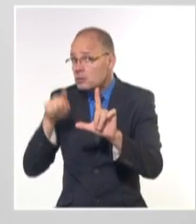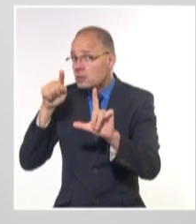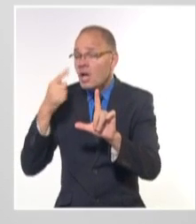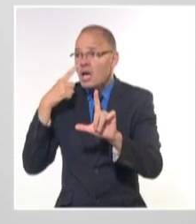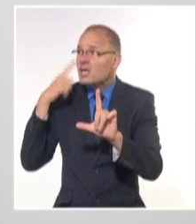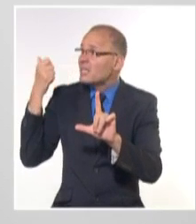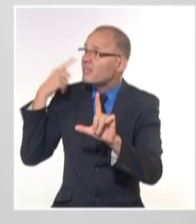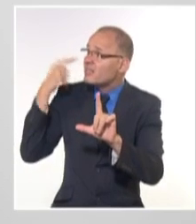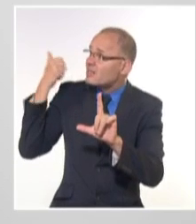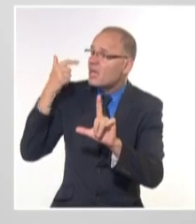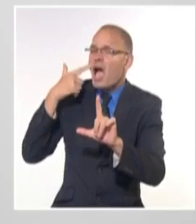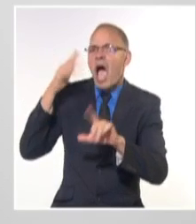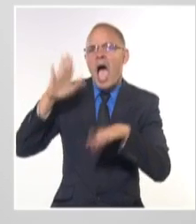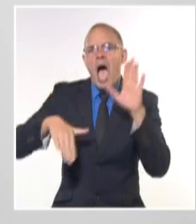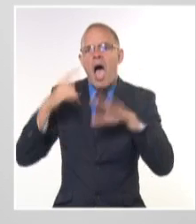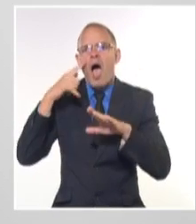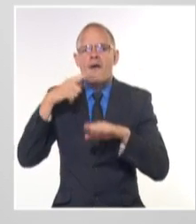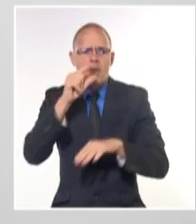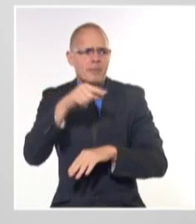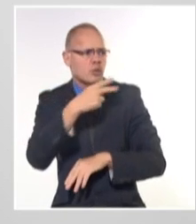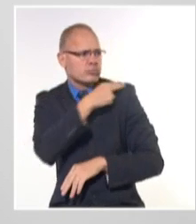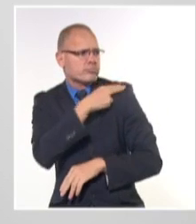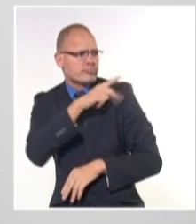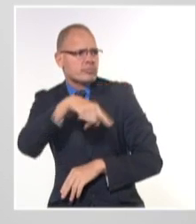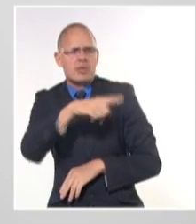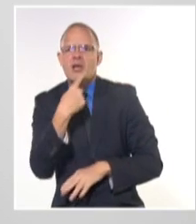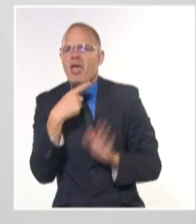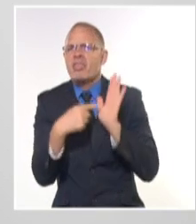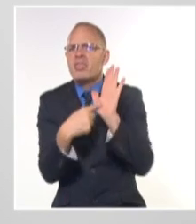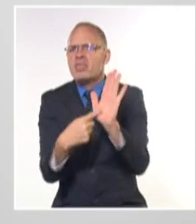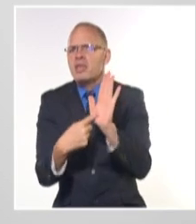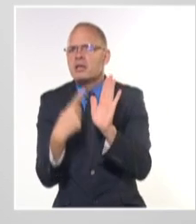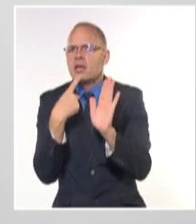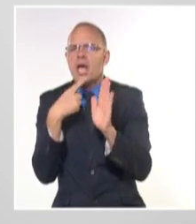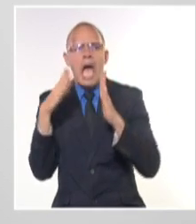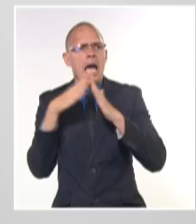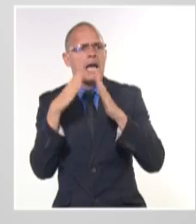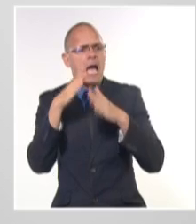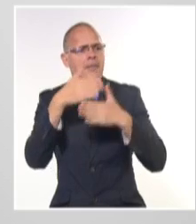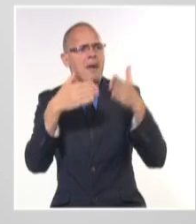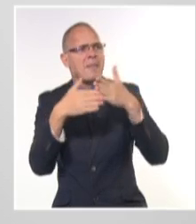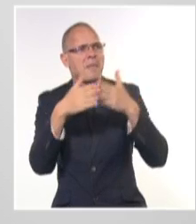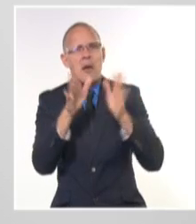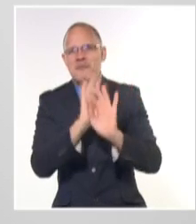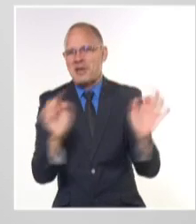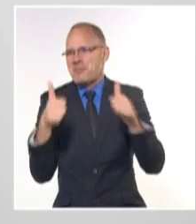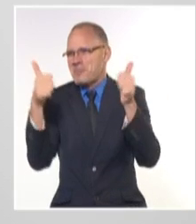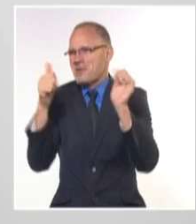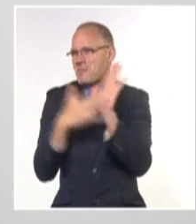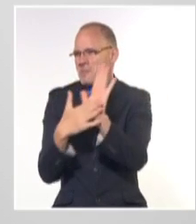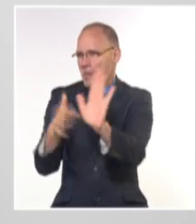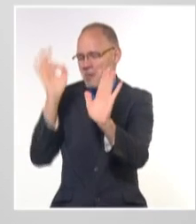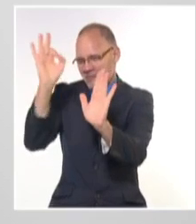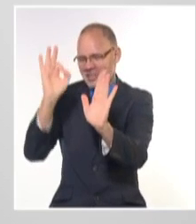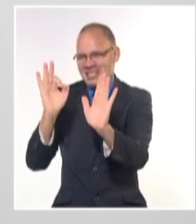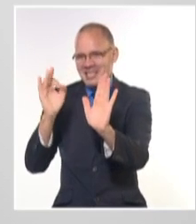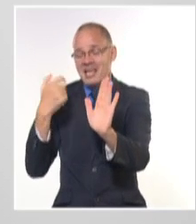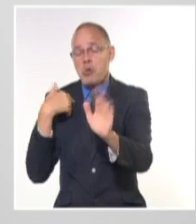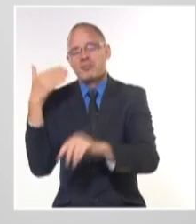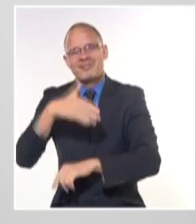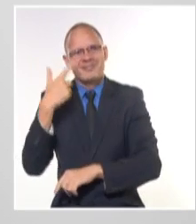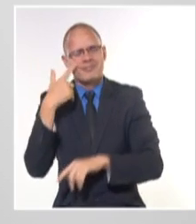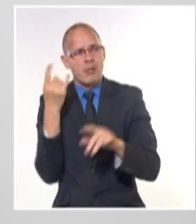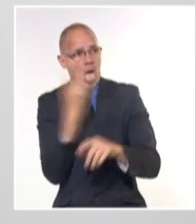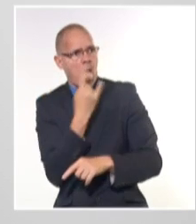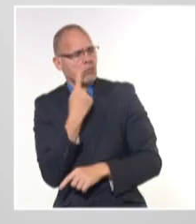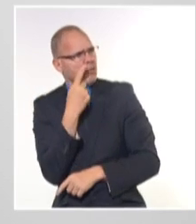reportan por las autoridades viviendas como terminadas. Fiscal, han encontrado y lo que está es